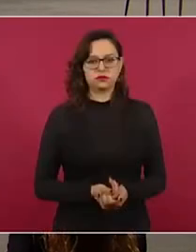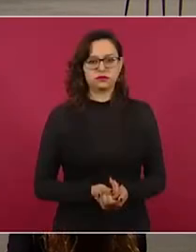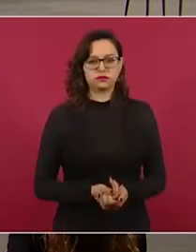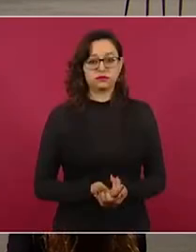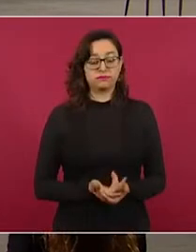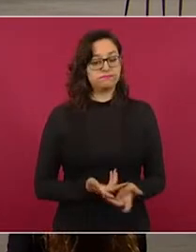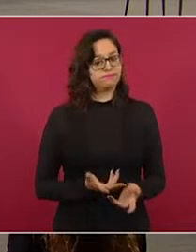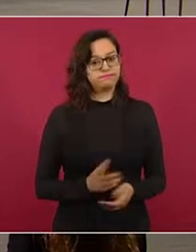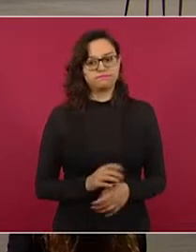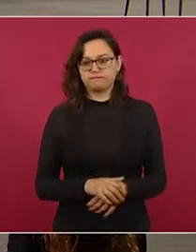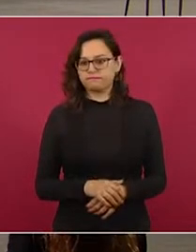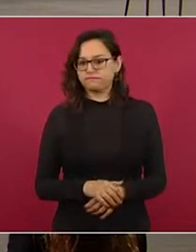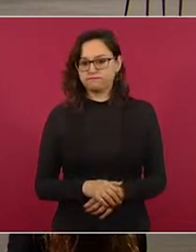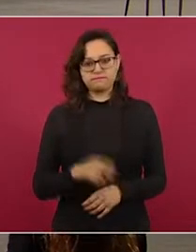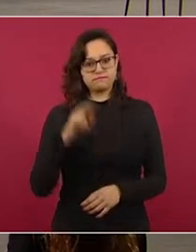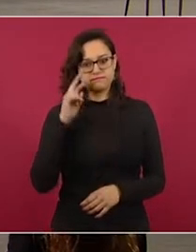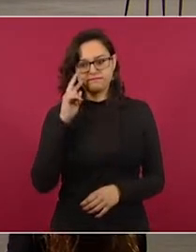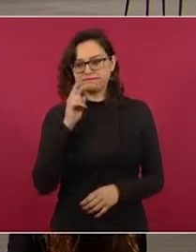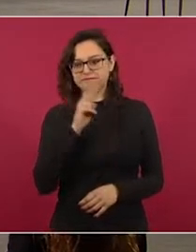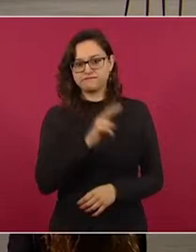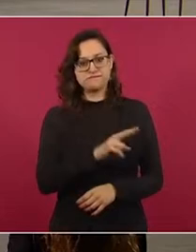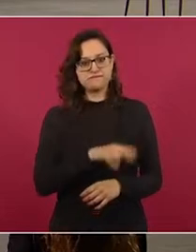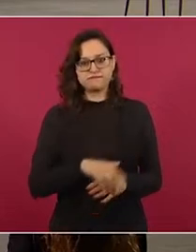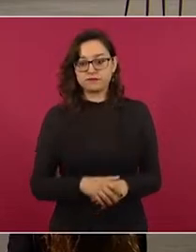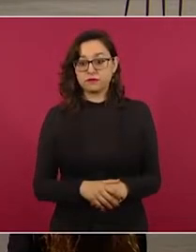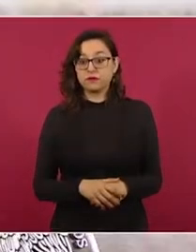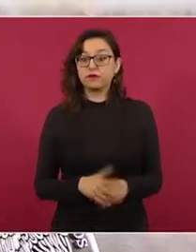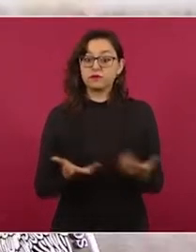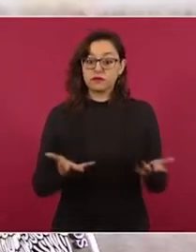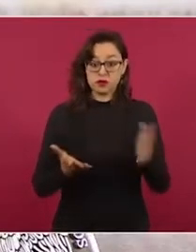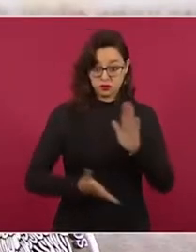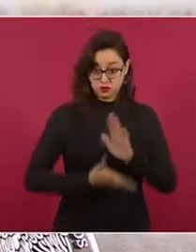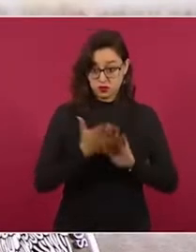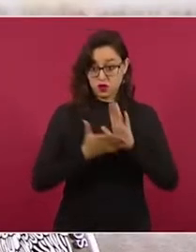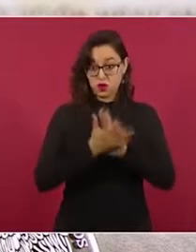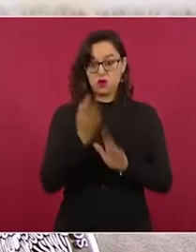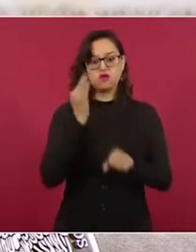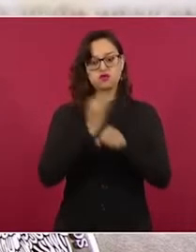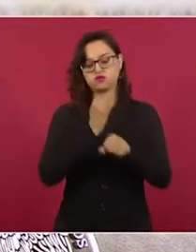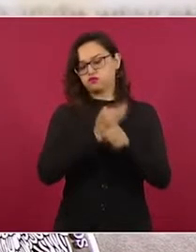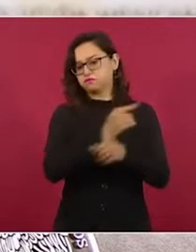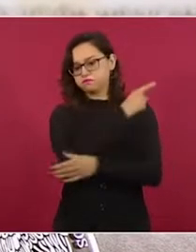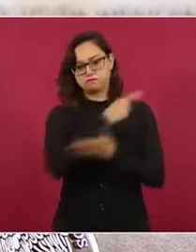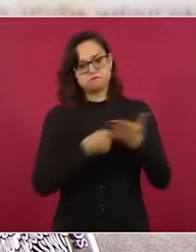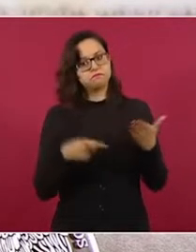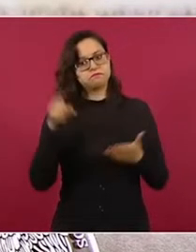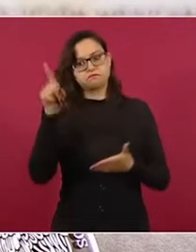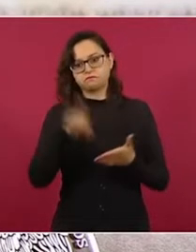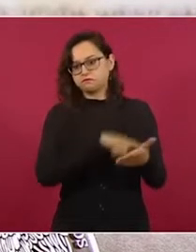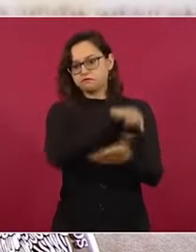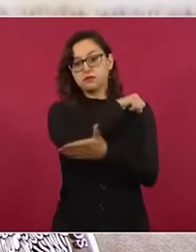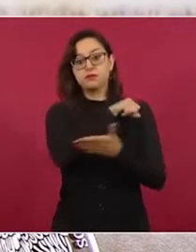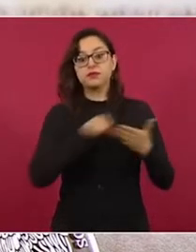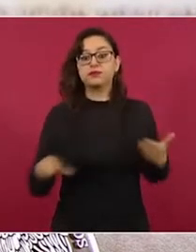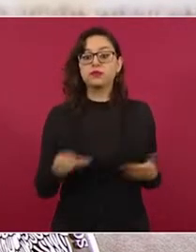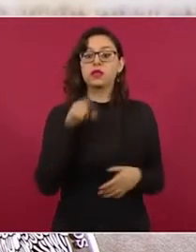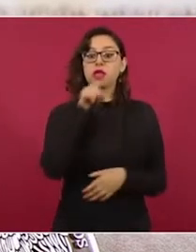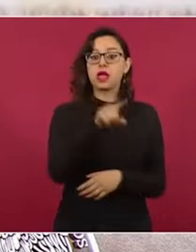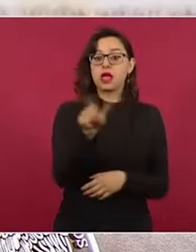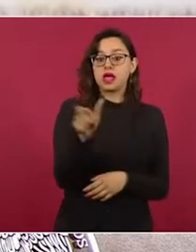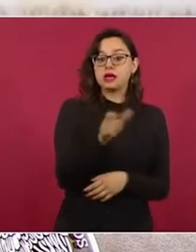lo que hay que ver. La obra está clausurada, como ya vimos. El grupo Xcaret anunció que el